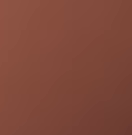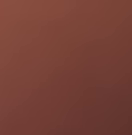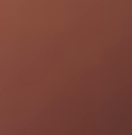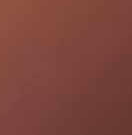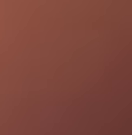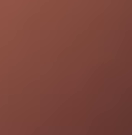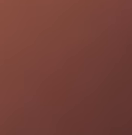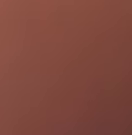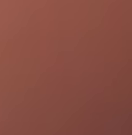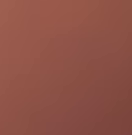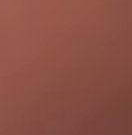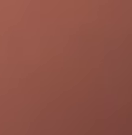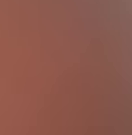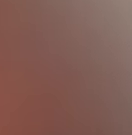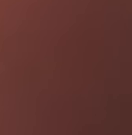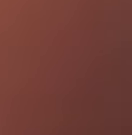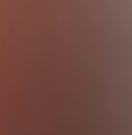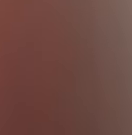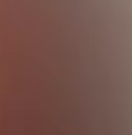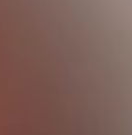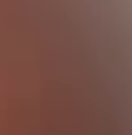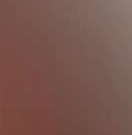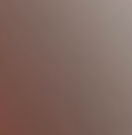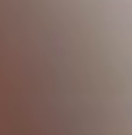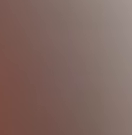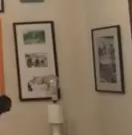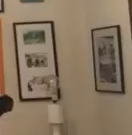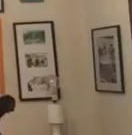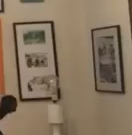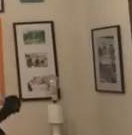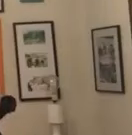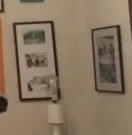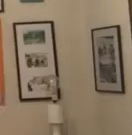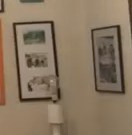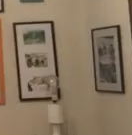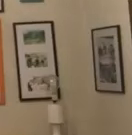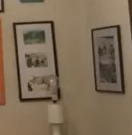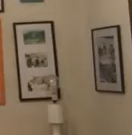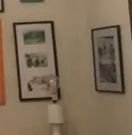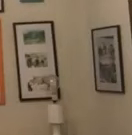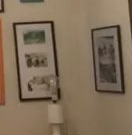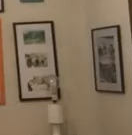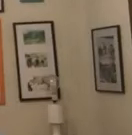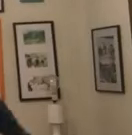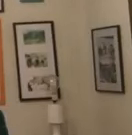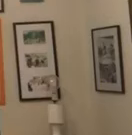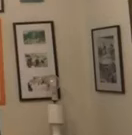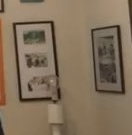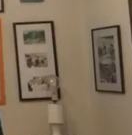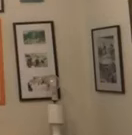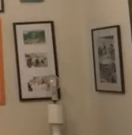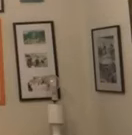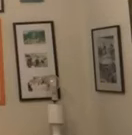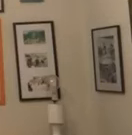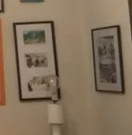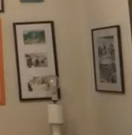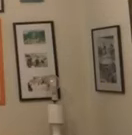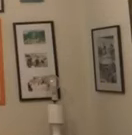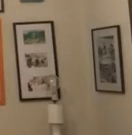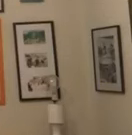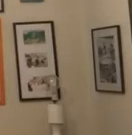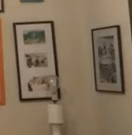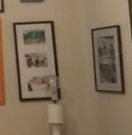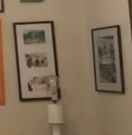Bueno, aquí todo lo hacemos en casa, así que les voy a enseñar cómo. Información responsable, veraz y con